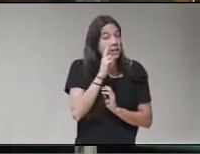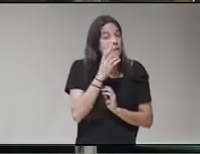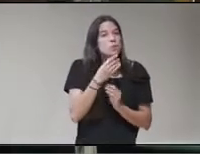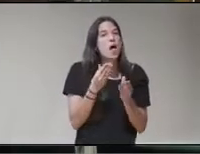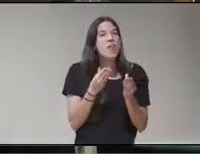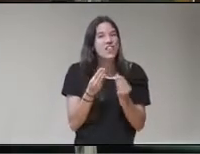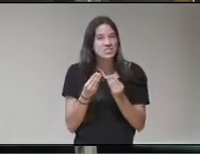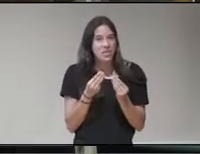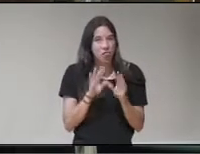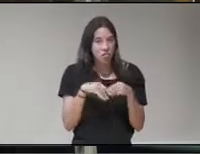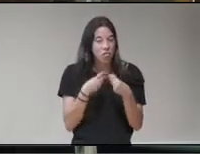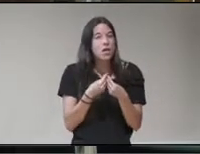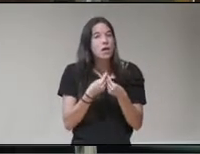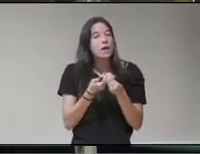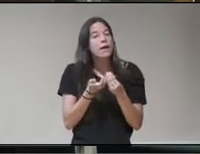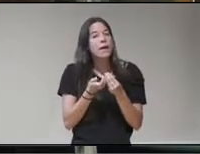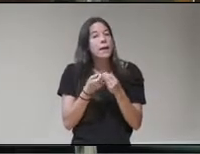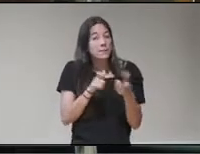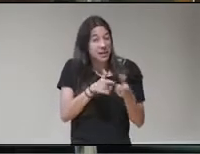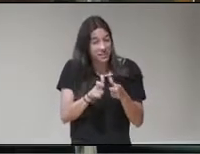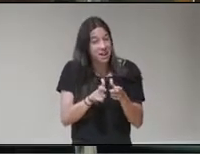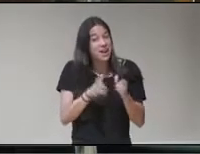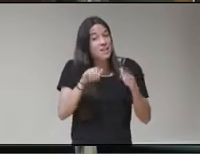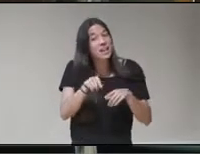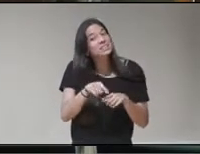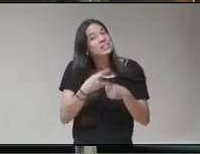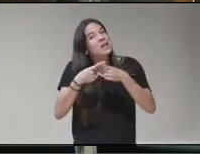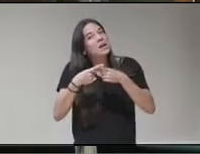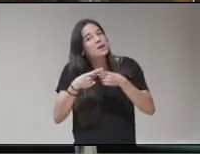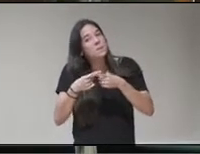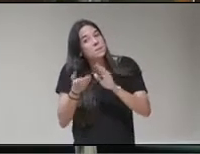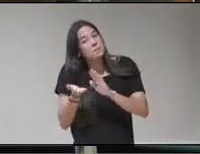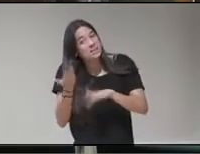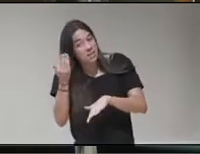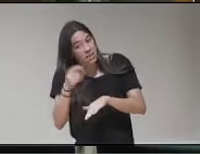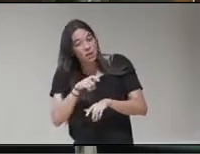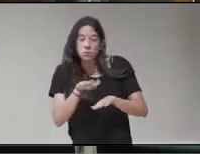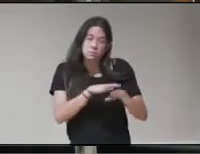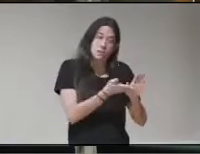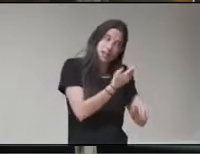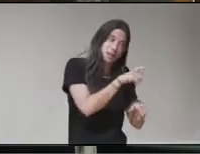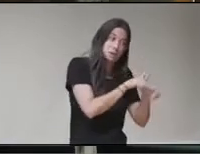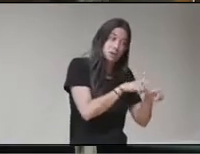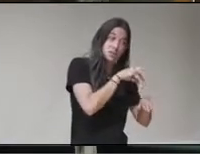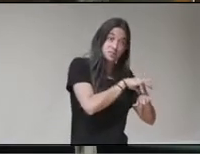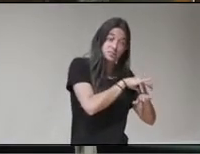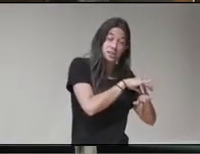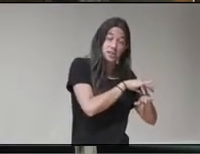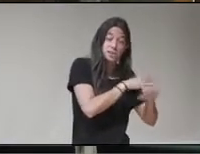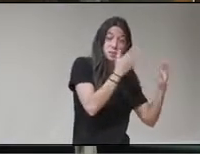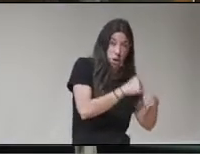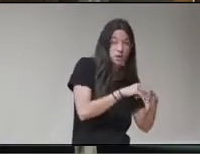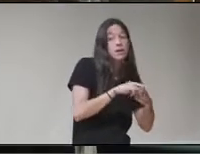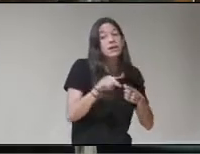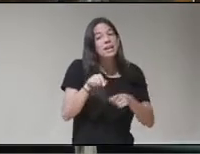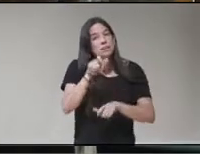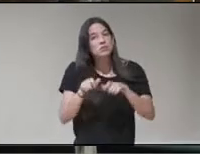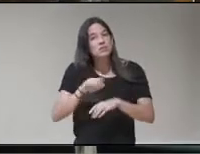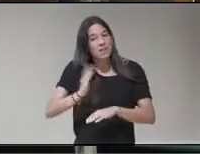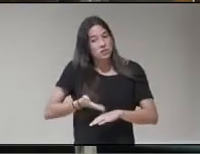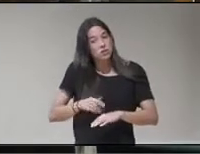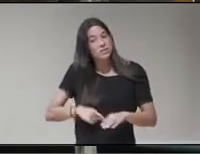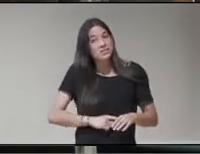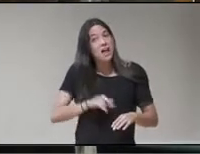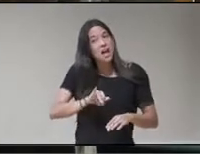densidad bacteriana, esta, por el contrario, era mucho mayor en las personas sanas que en las personas que tenían afección intestinal.